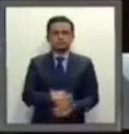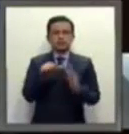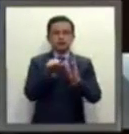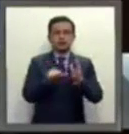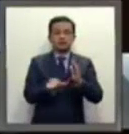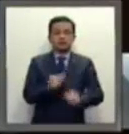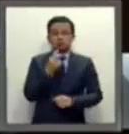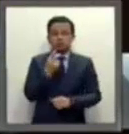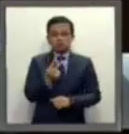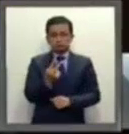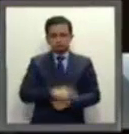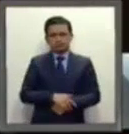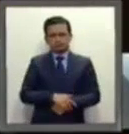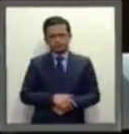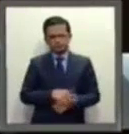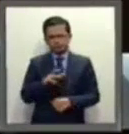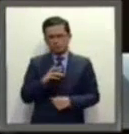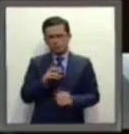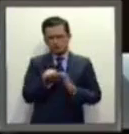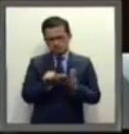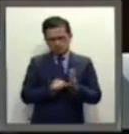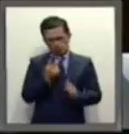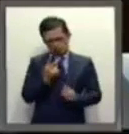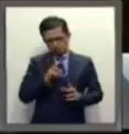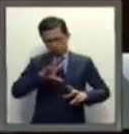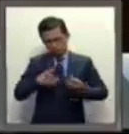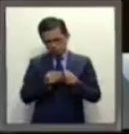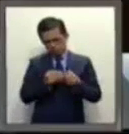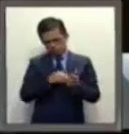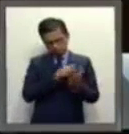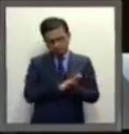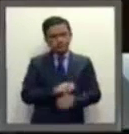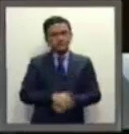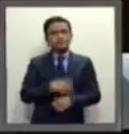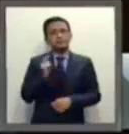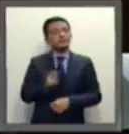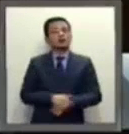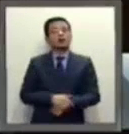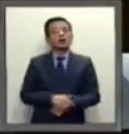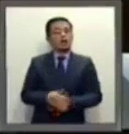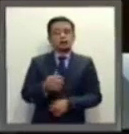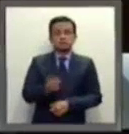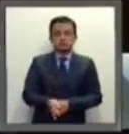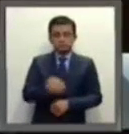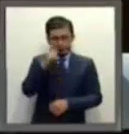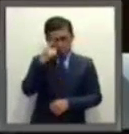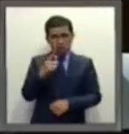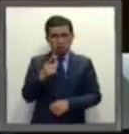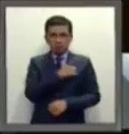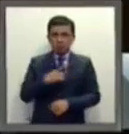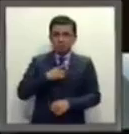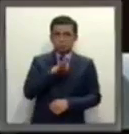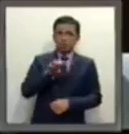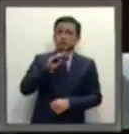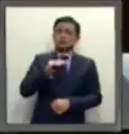Artículo 2. Sumando las reservas del artículo 2, se autoriza un endeudamiento neto por 495 mil